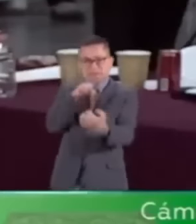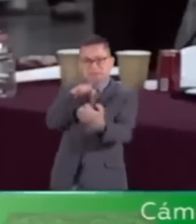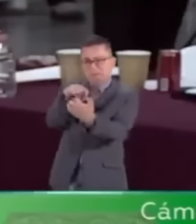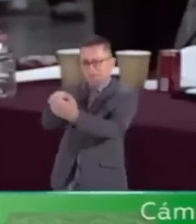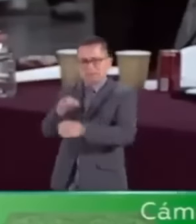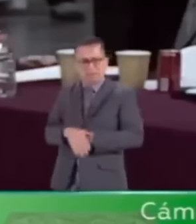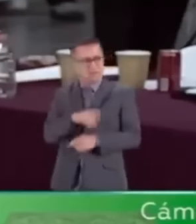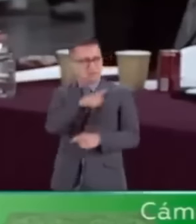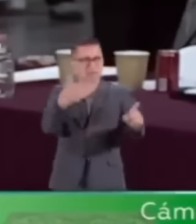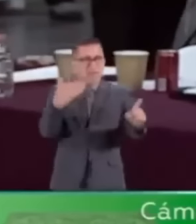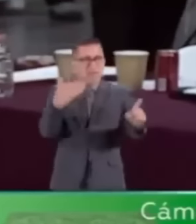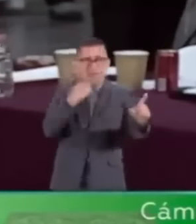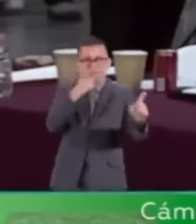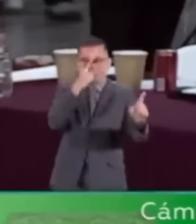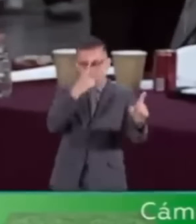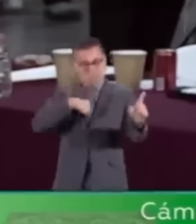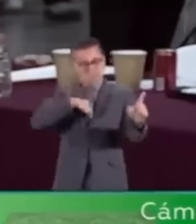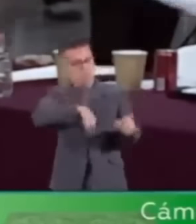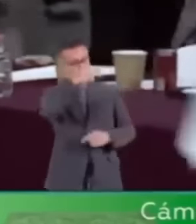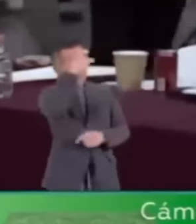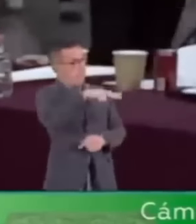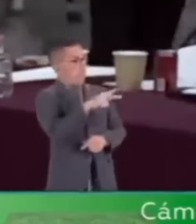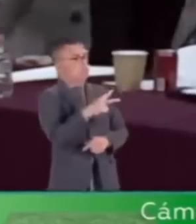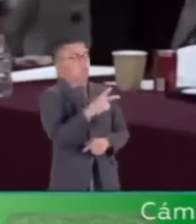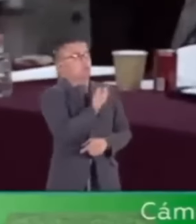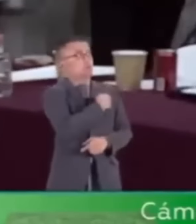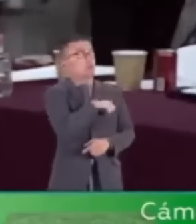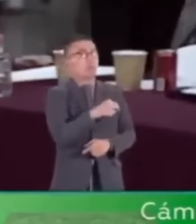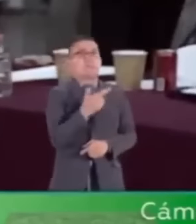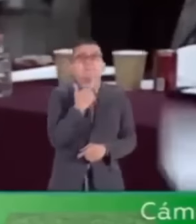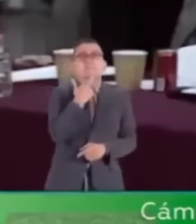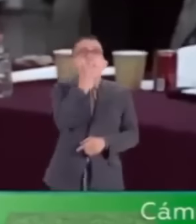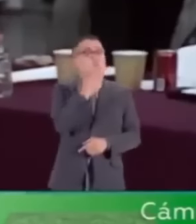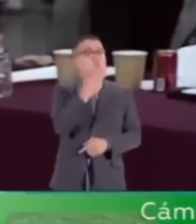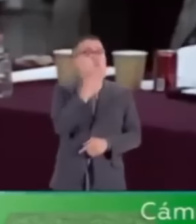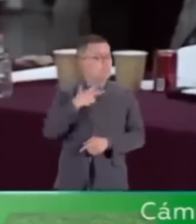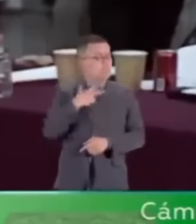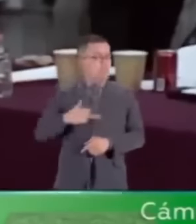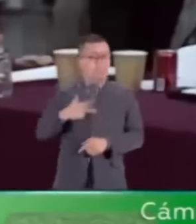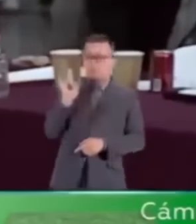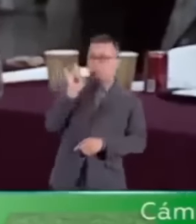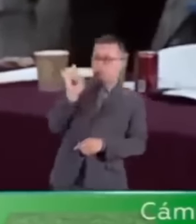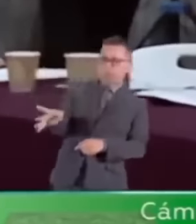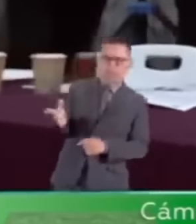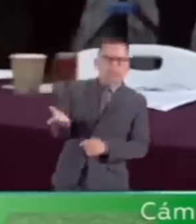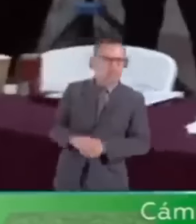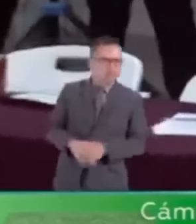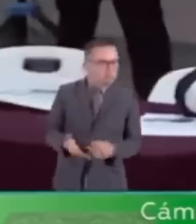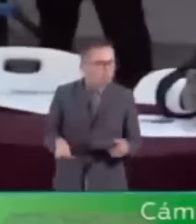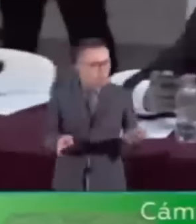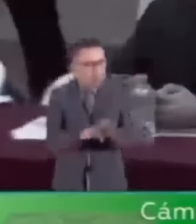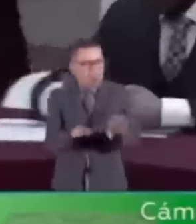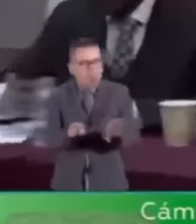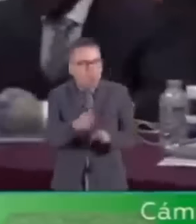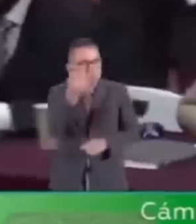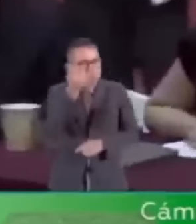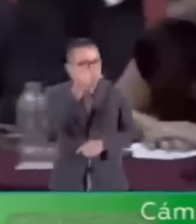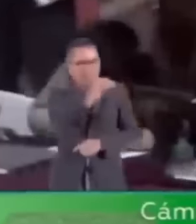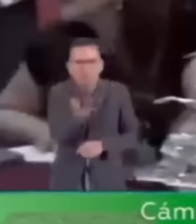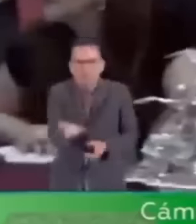que en Dinamarca en salud. No sé cómo no se les cae la cara de vergüenza. Y a él también, por supuesto. Hoy